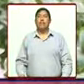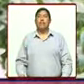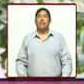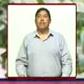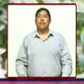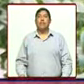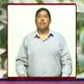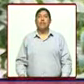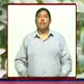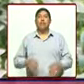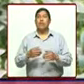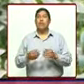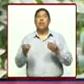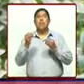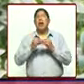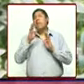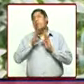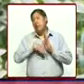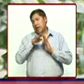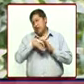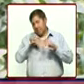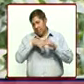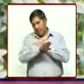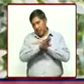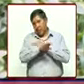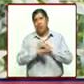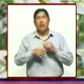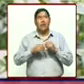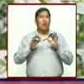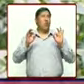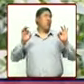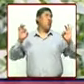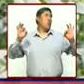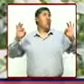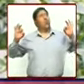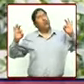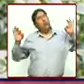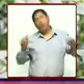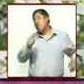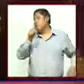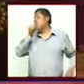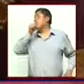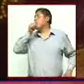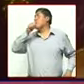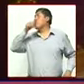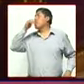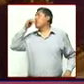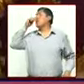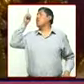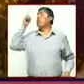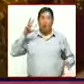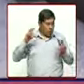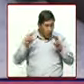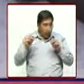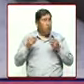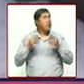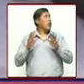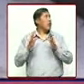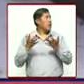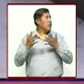La modernidad se hace más accesible, ya no es tan elitista, ya no es tan privado, ya no se circunscribe solamente